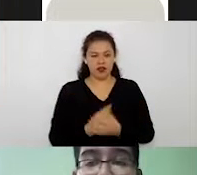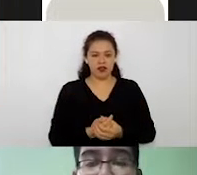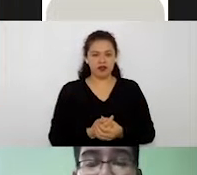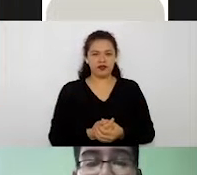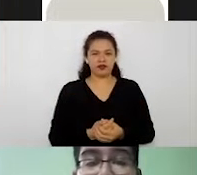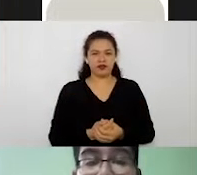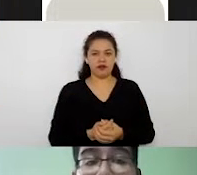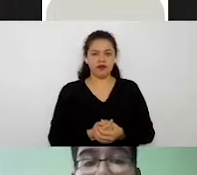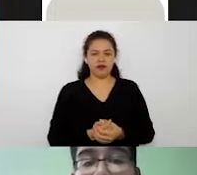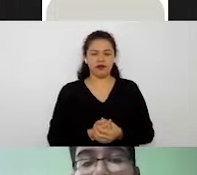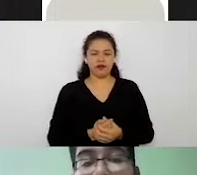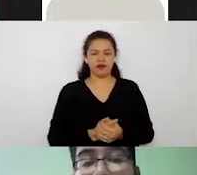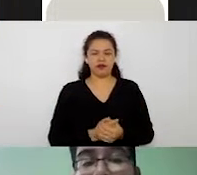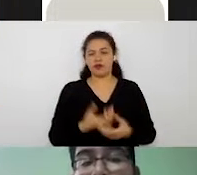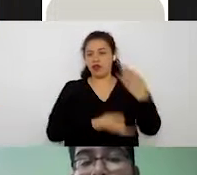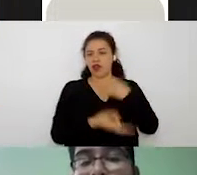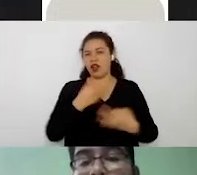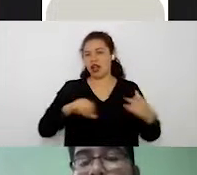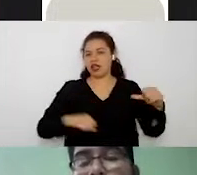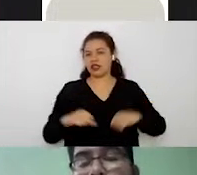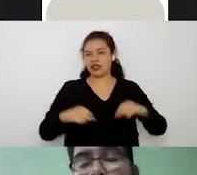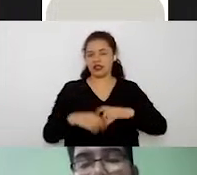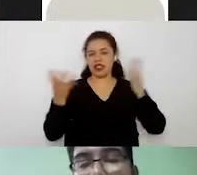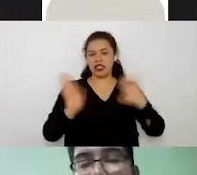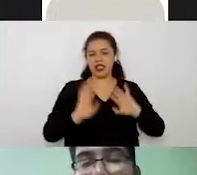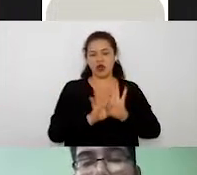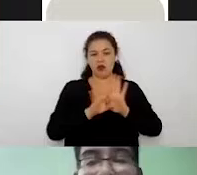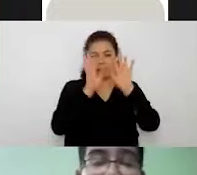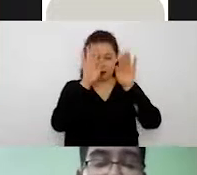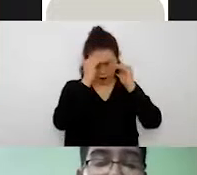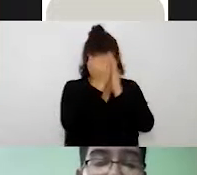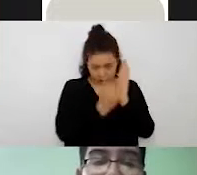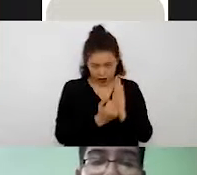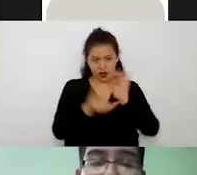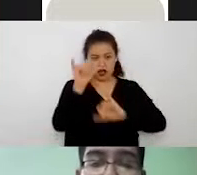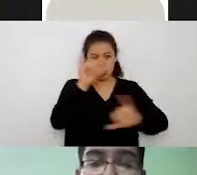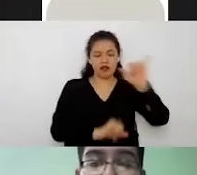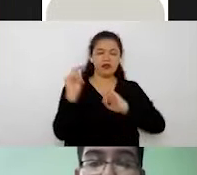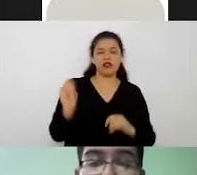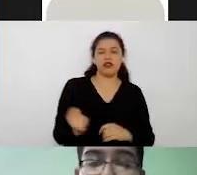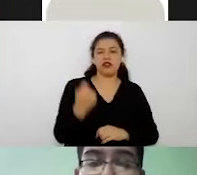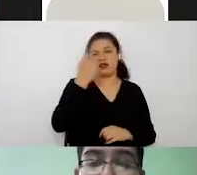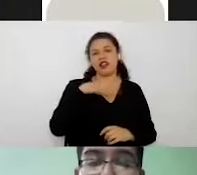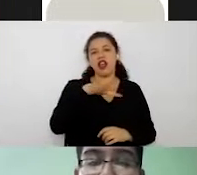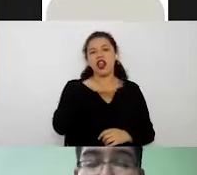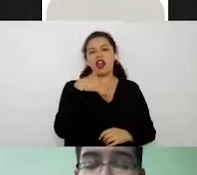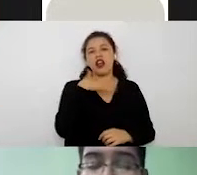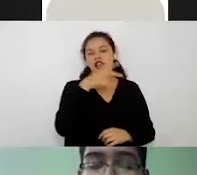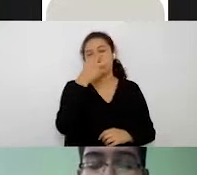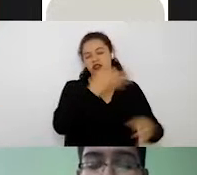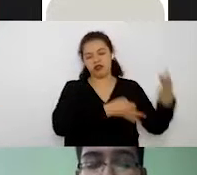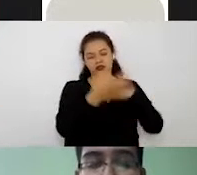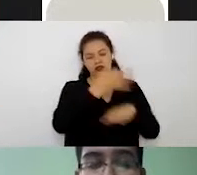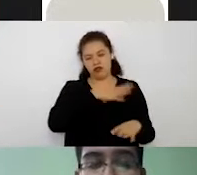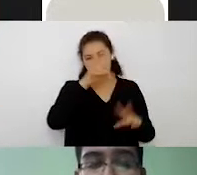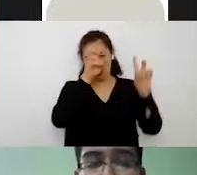actividad de todos, y pues los químico-tecnológicos, con simplemente la contaminación, estaríamos abarcando todo ese